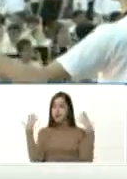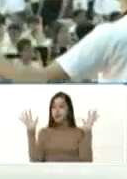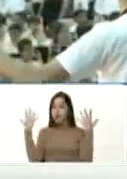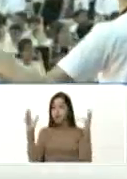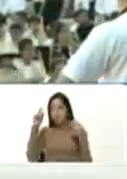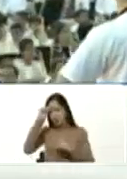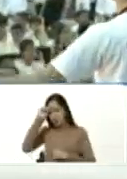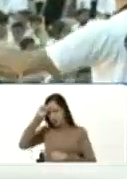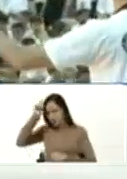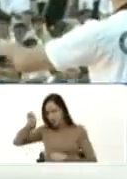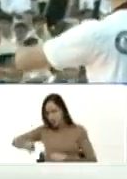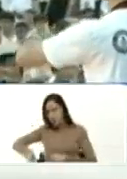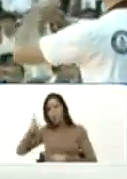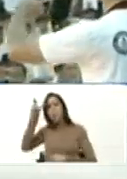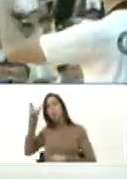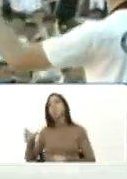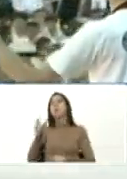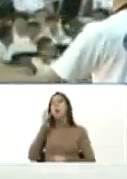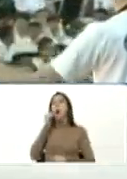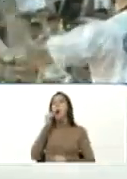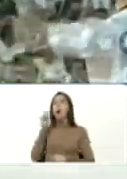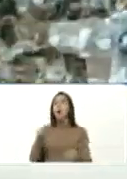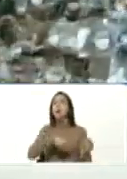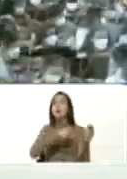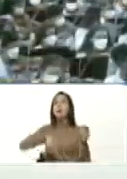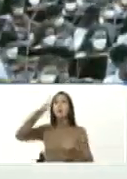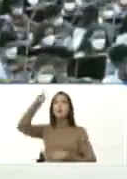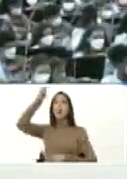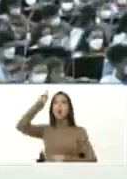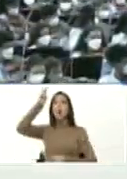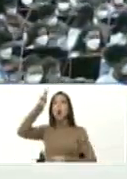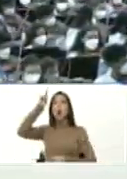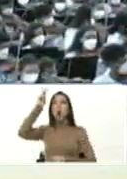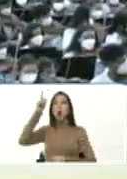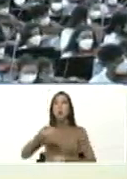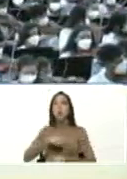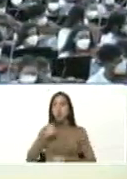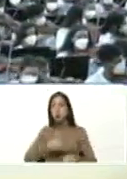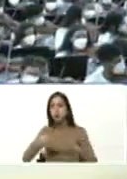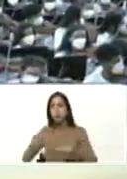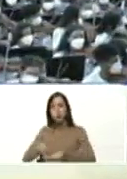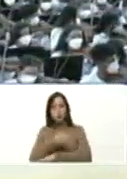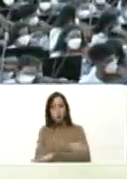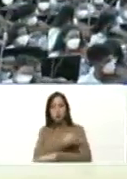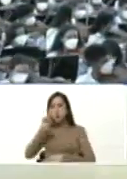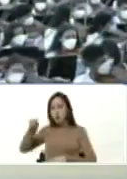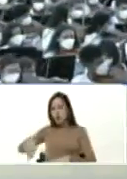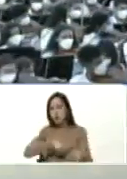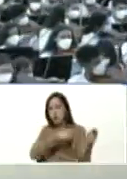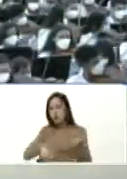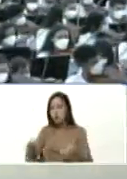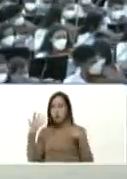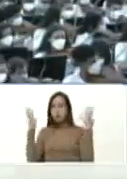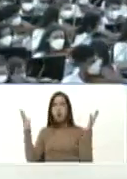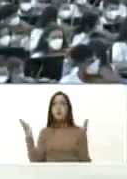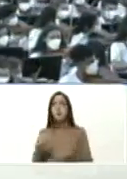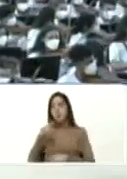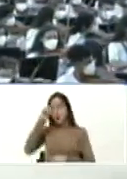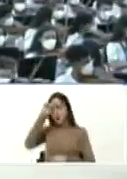memoria, al ejemplo del maestro José Antonio Abreu y del sistema de orquesta Simón Bolívar.